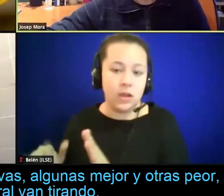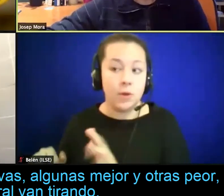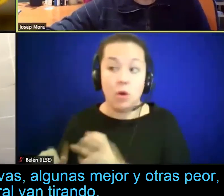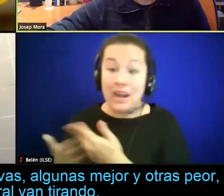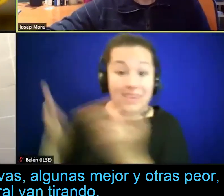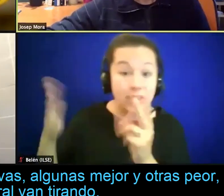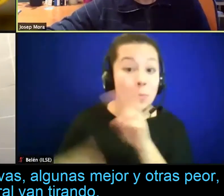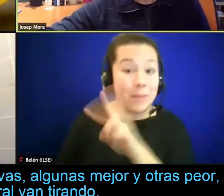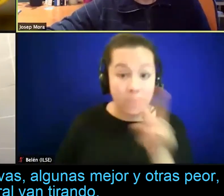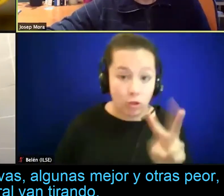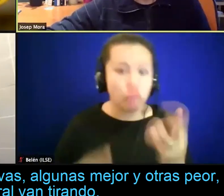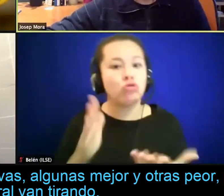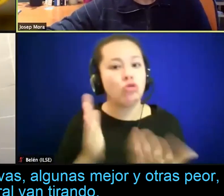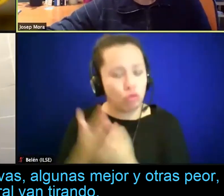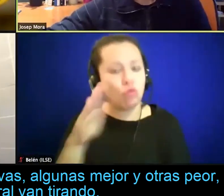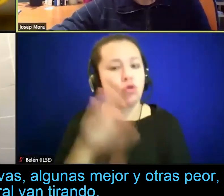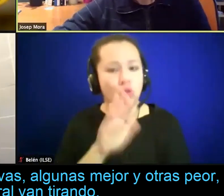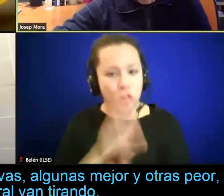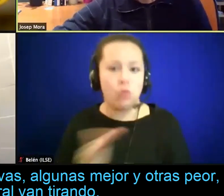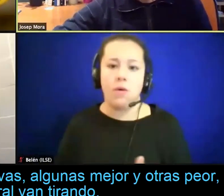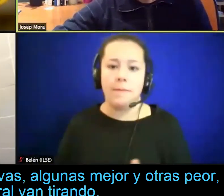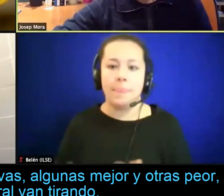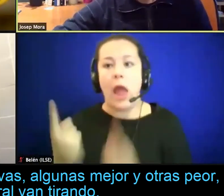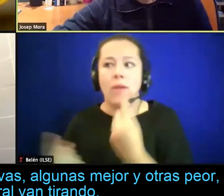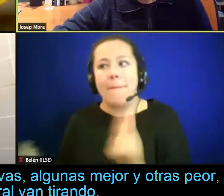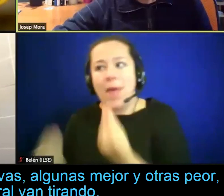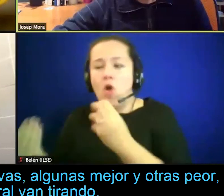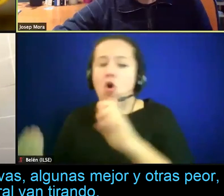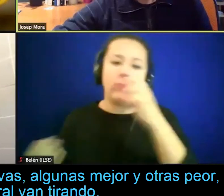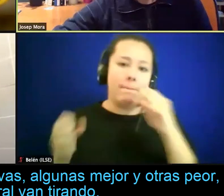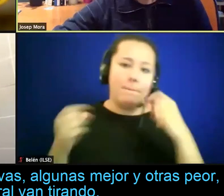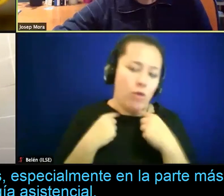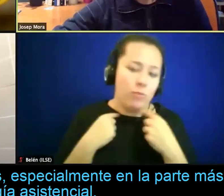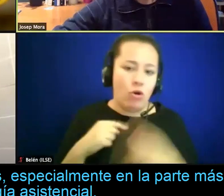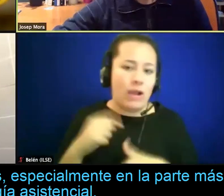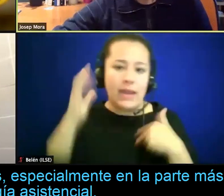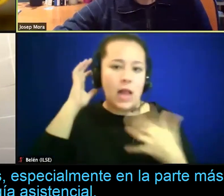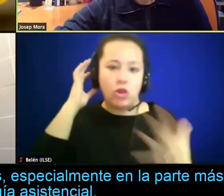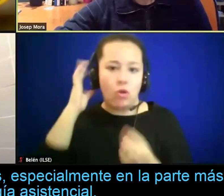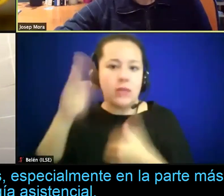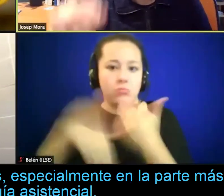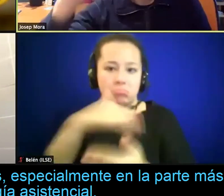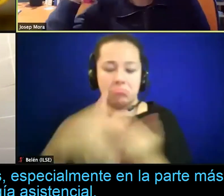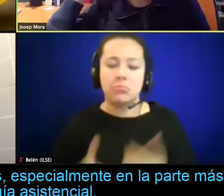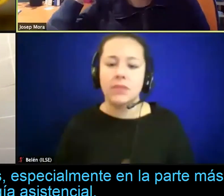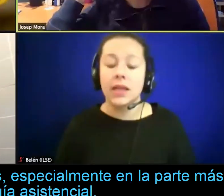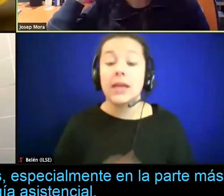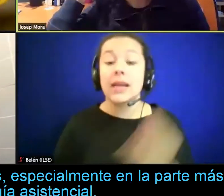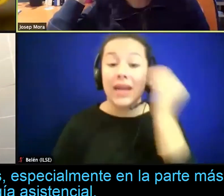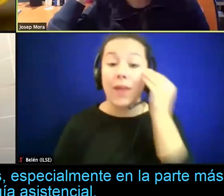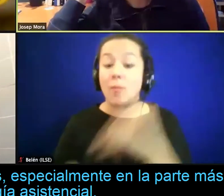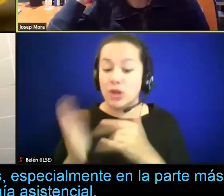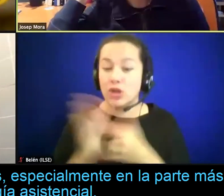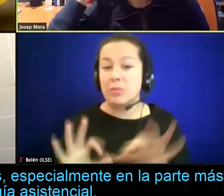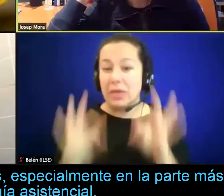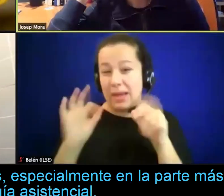en general van tirando y creemos que los proyectos, especialmente en esta parte más